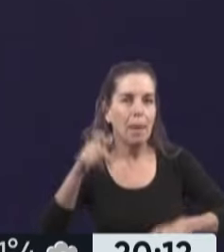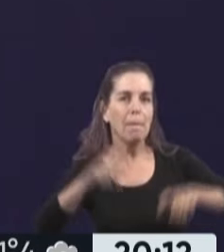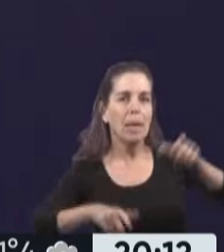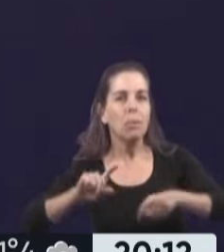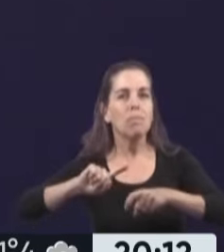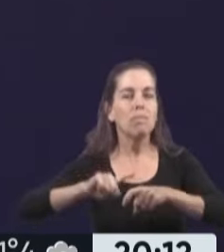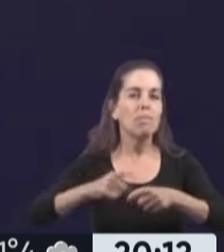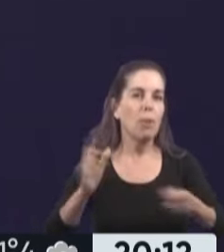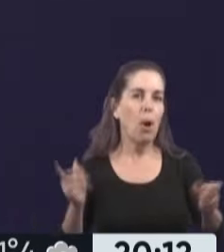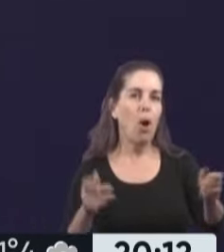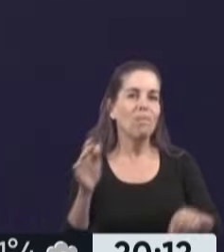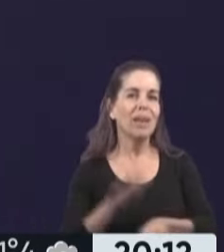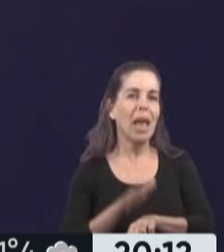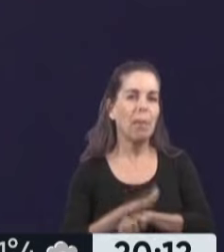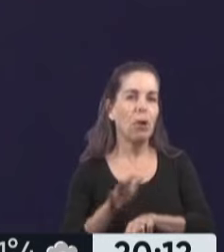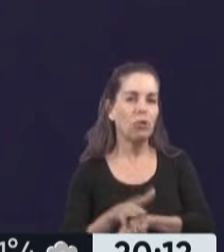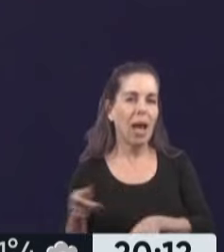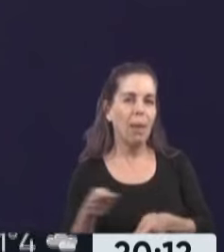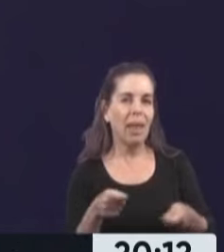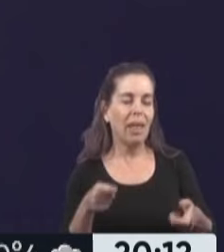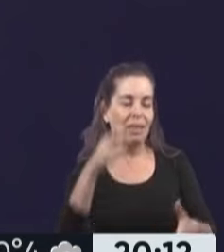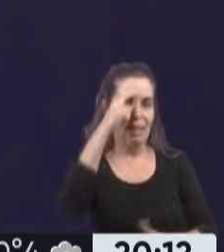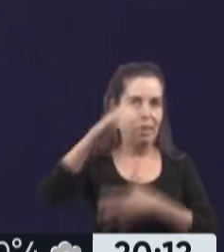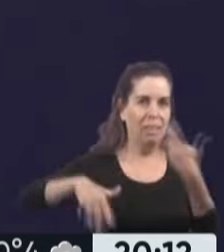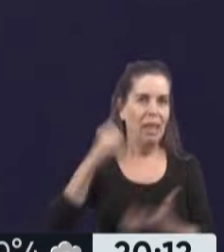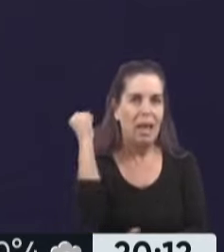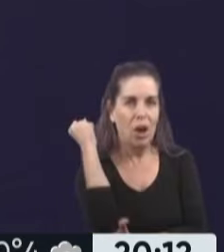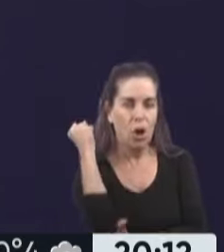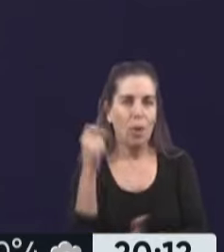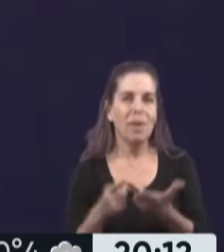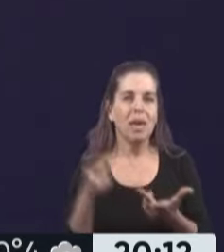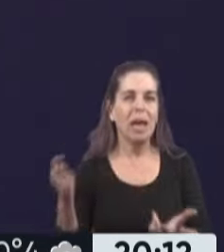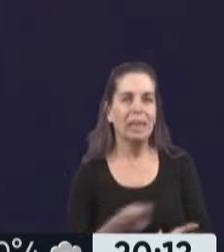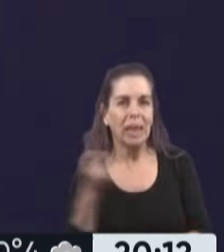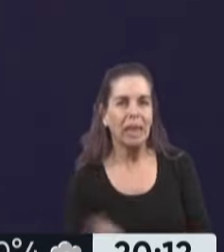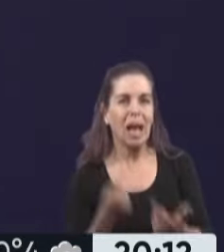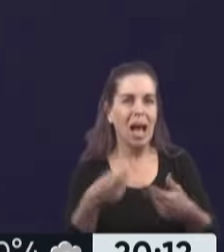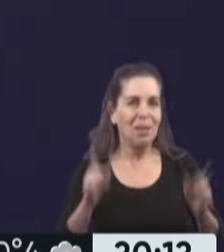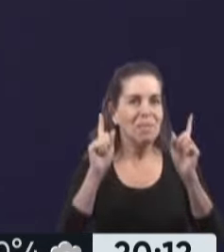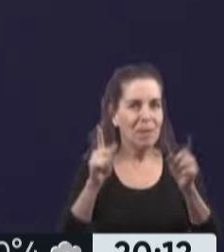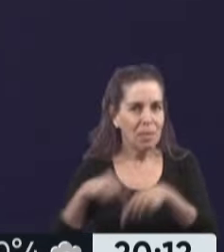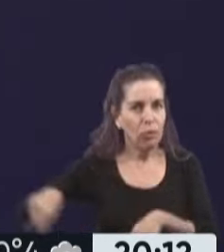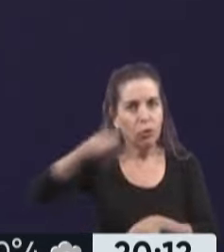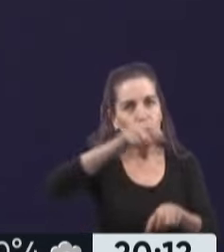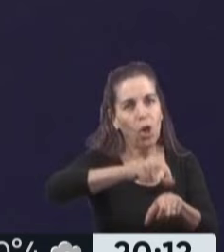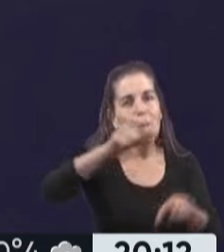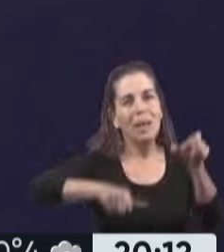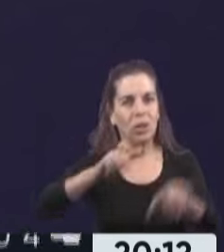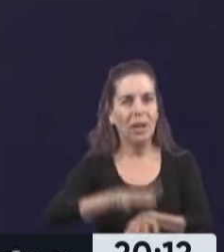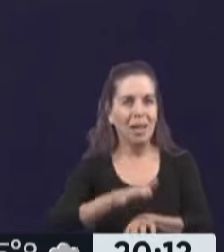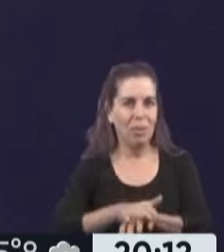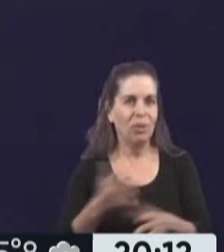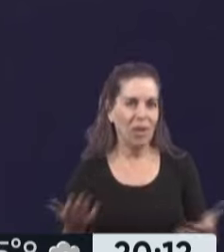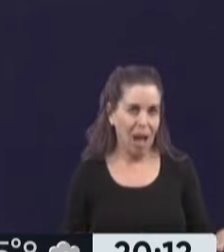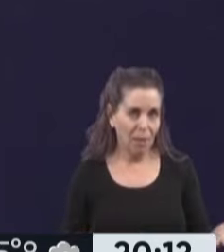son muchas de ellas responsables del desastre económico que este gobierno heredó el 10 de diciembre pasado y que todos los